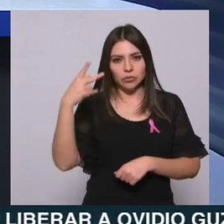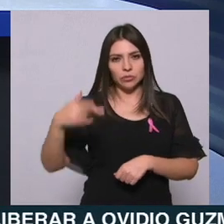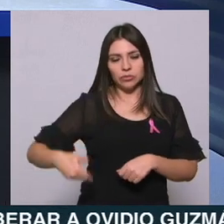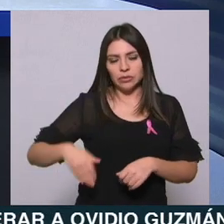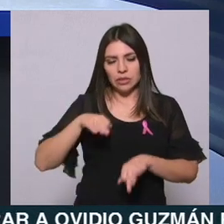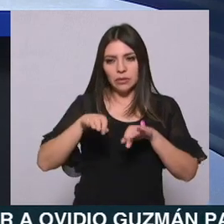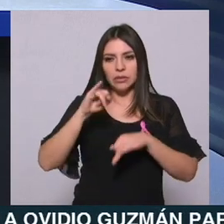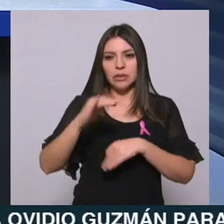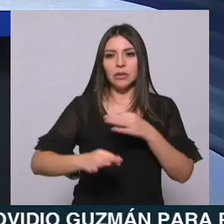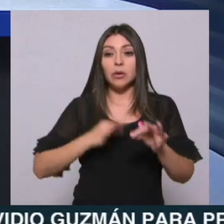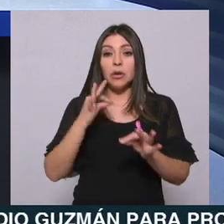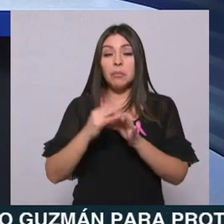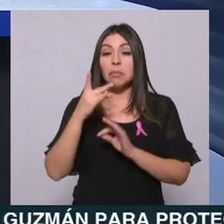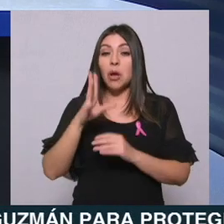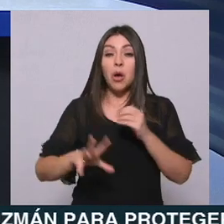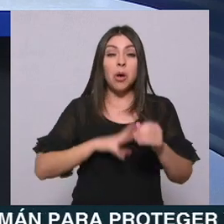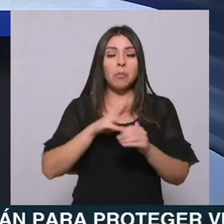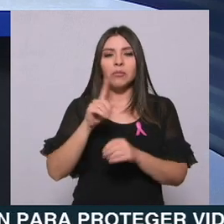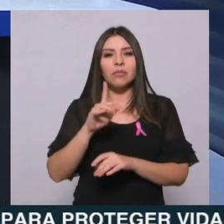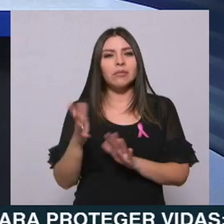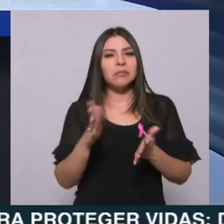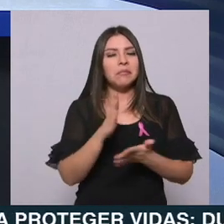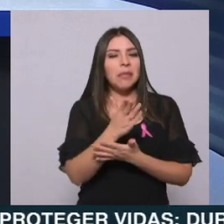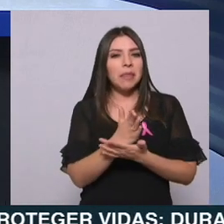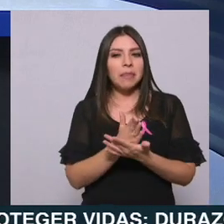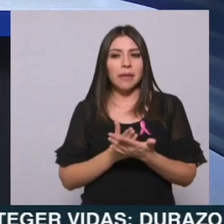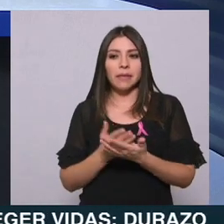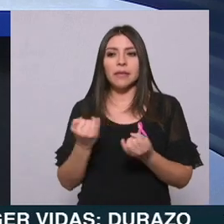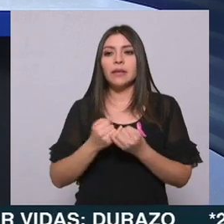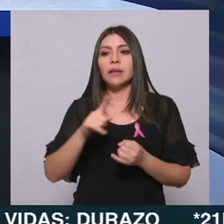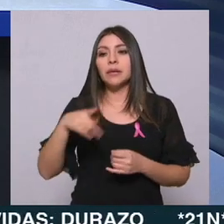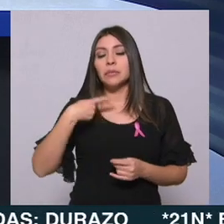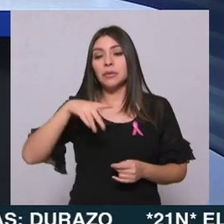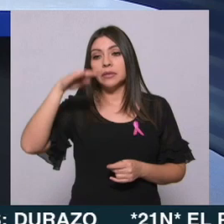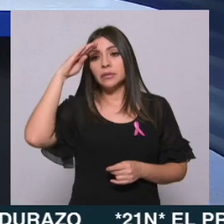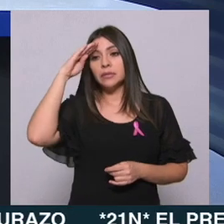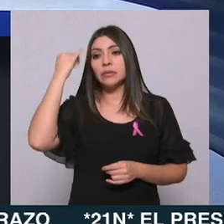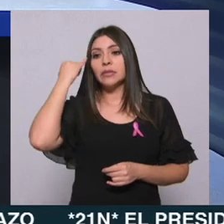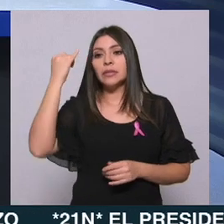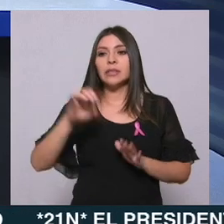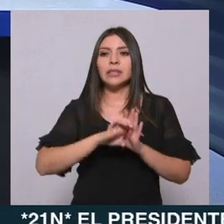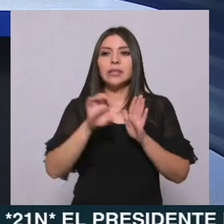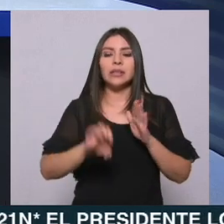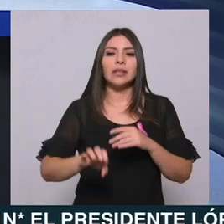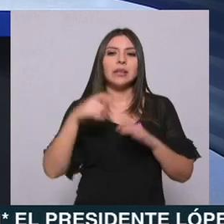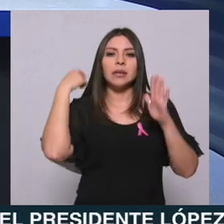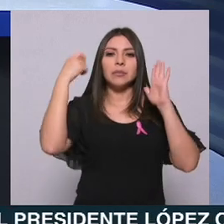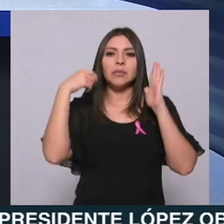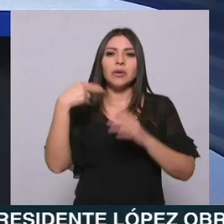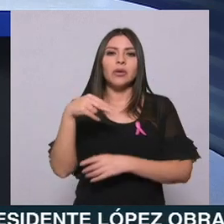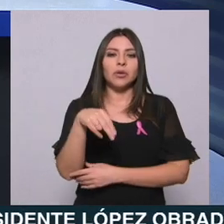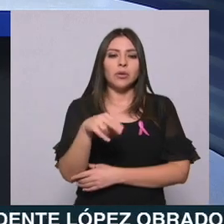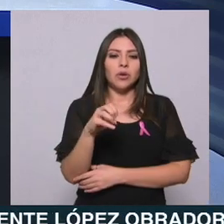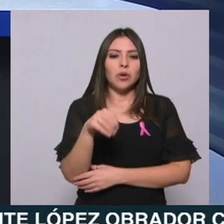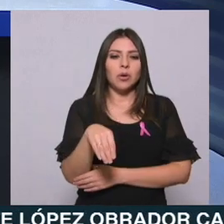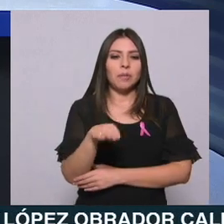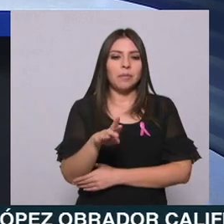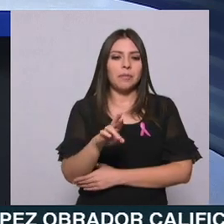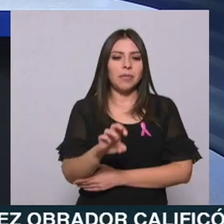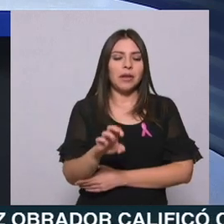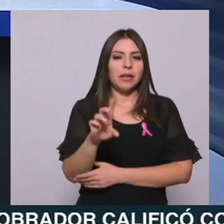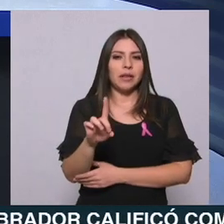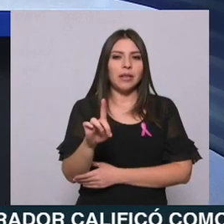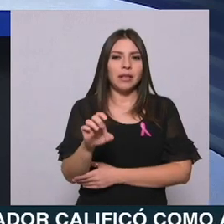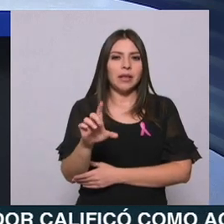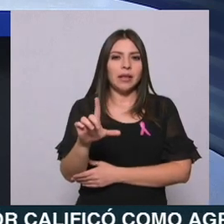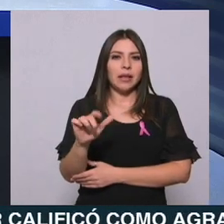es, digamos, este tribunal que se imagina la gente como el de El nombre de la rosa, de Bernardo Cuy, la novela